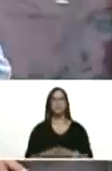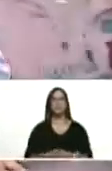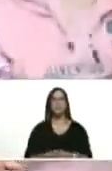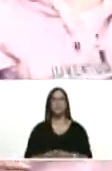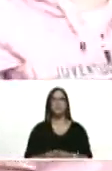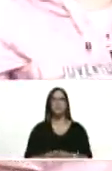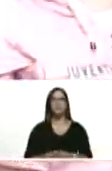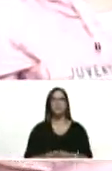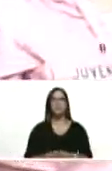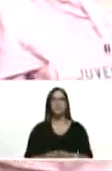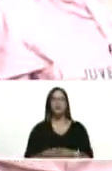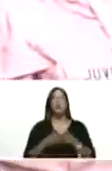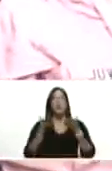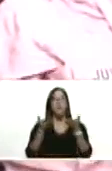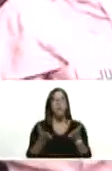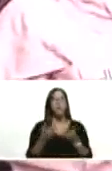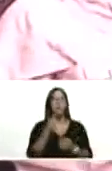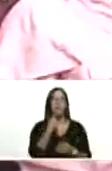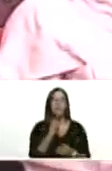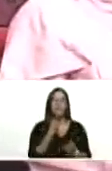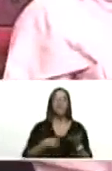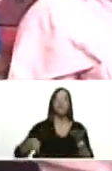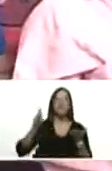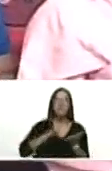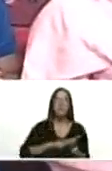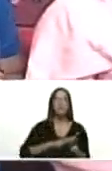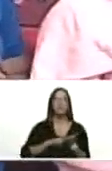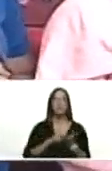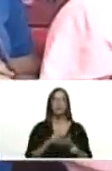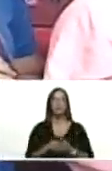Y por eso es que decimos y repetimos,